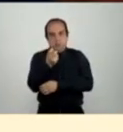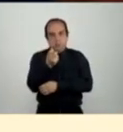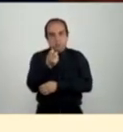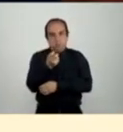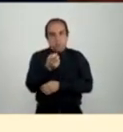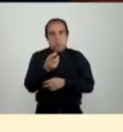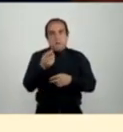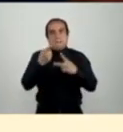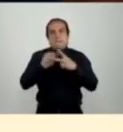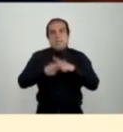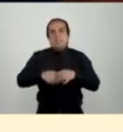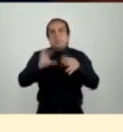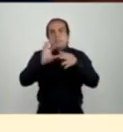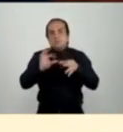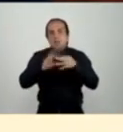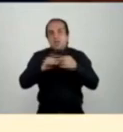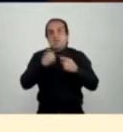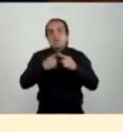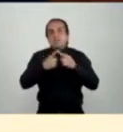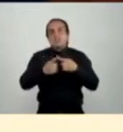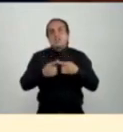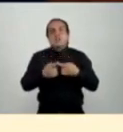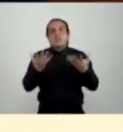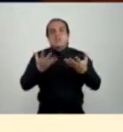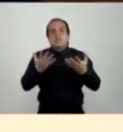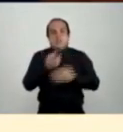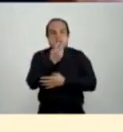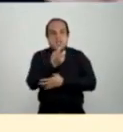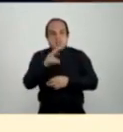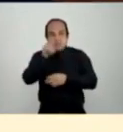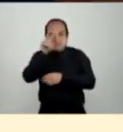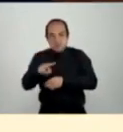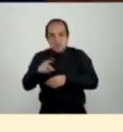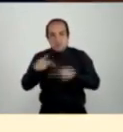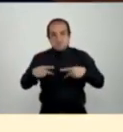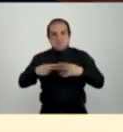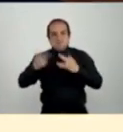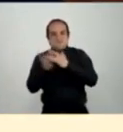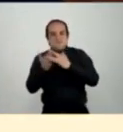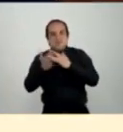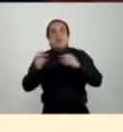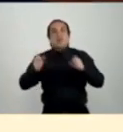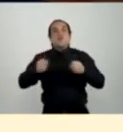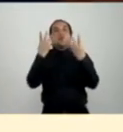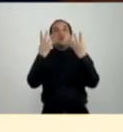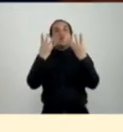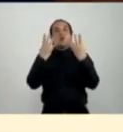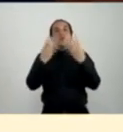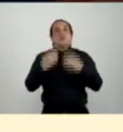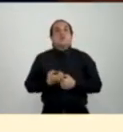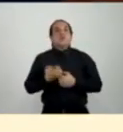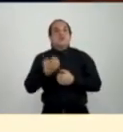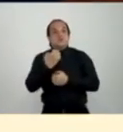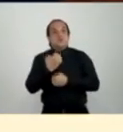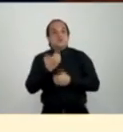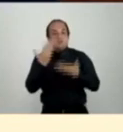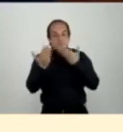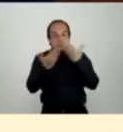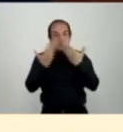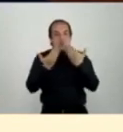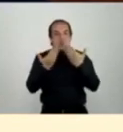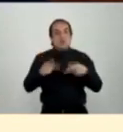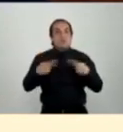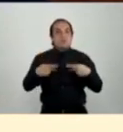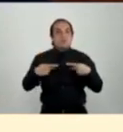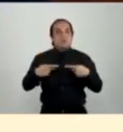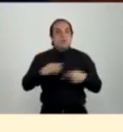empiezan a contar quiénes fueron realmente los asesinos y cuántos estudiantes murieron de verdad. Bueno, desde